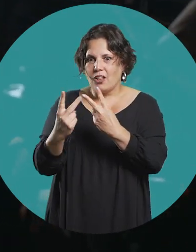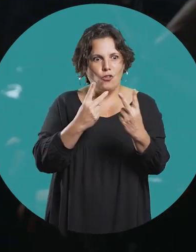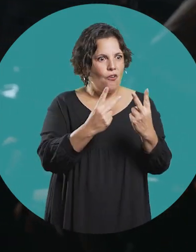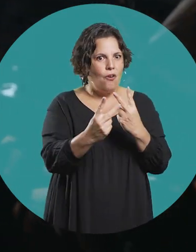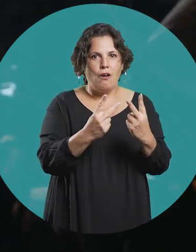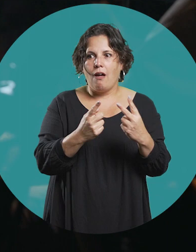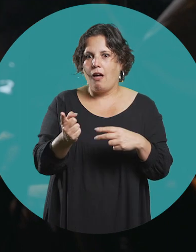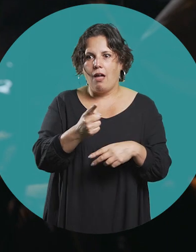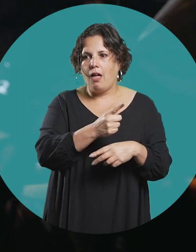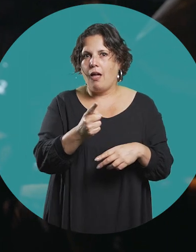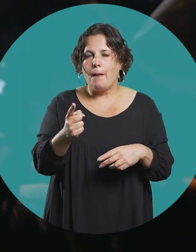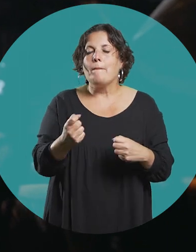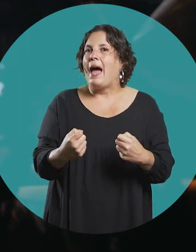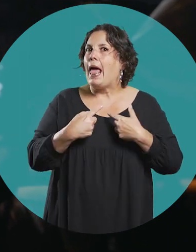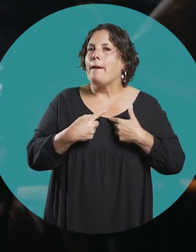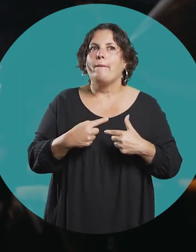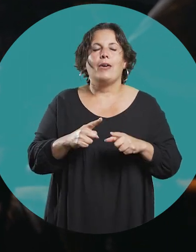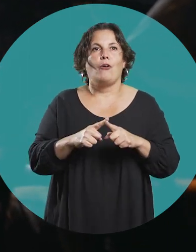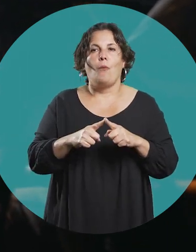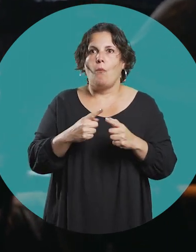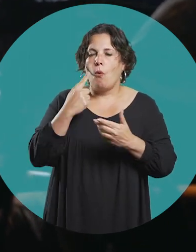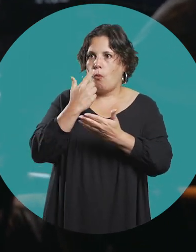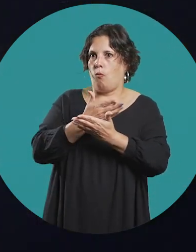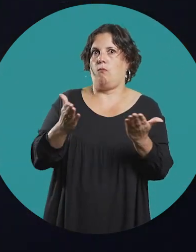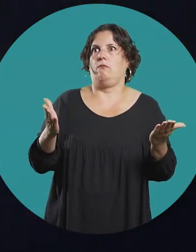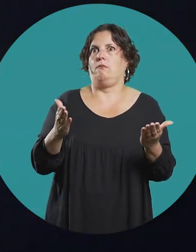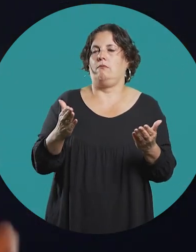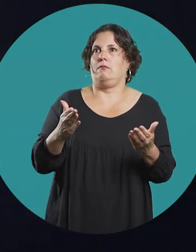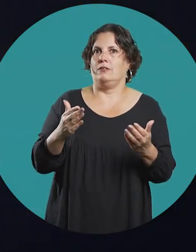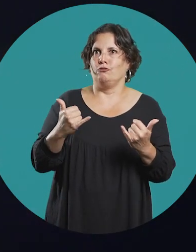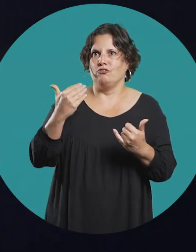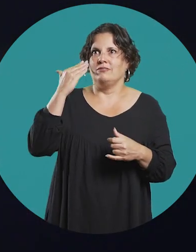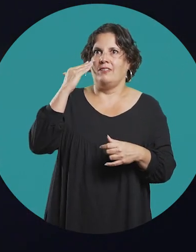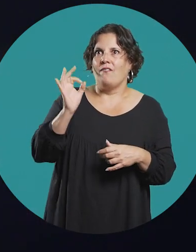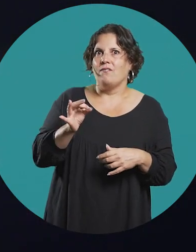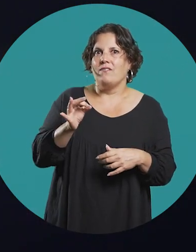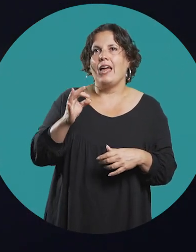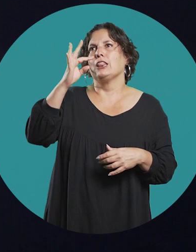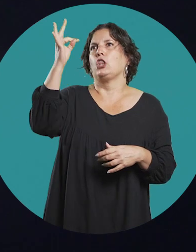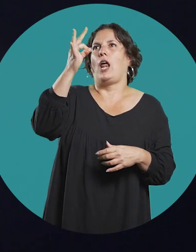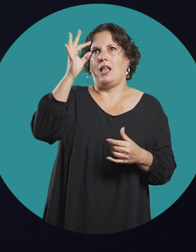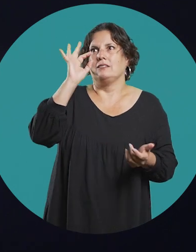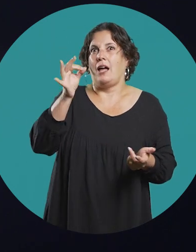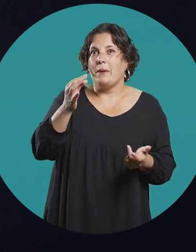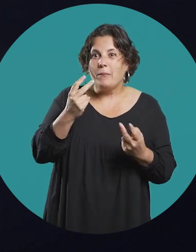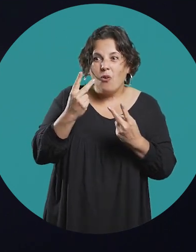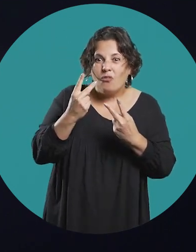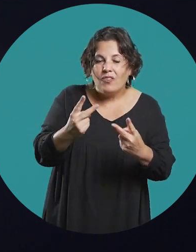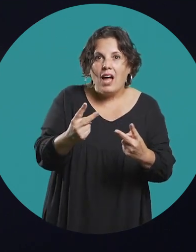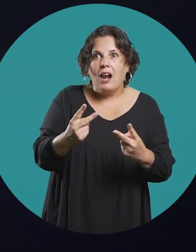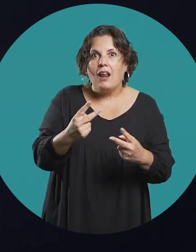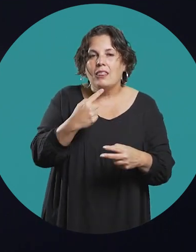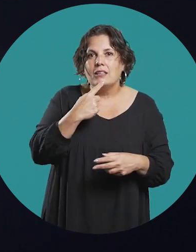eso, para mí fue como una revelación, que la sabía teóricamente, pero verla fue como